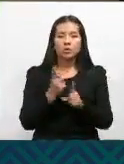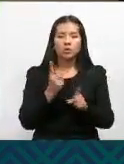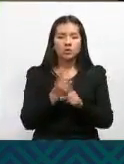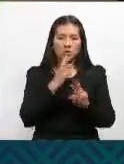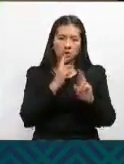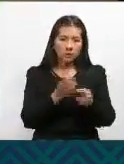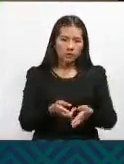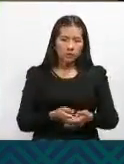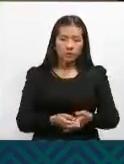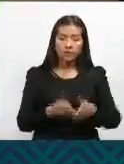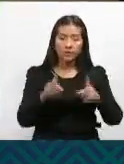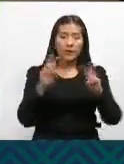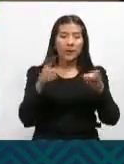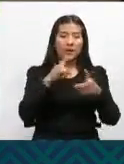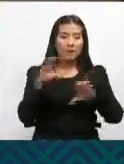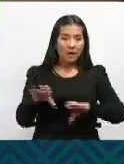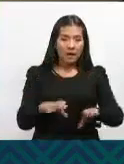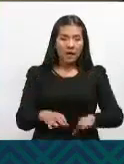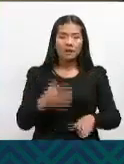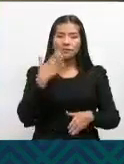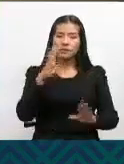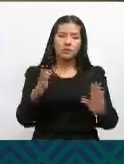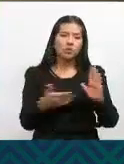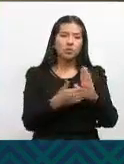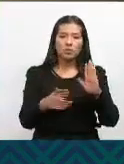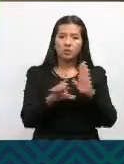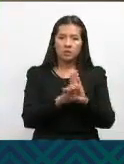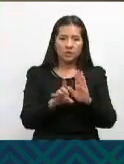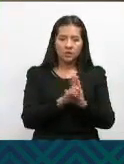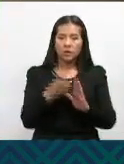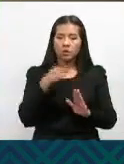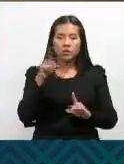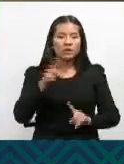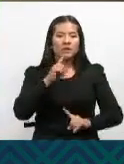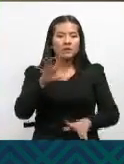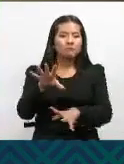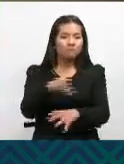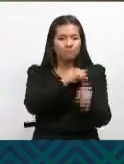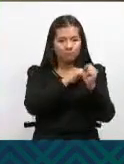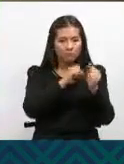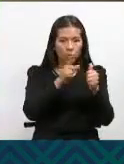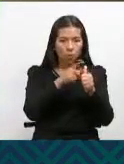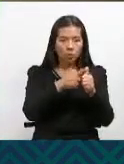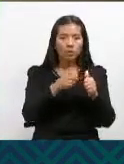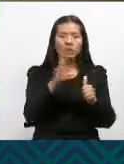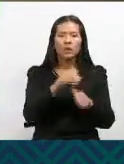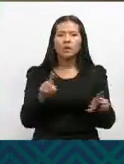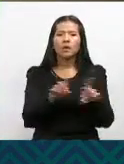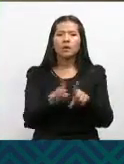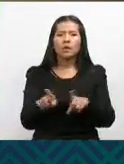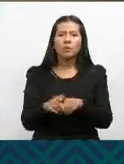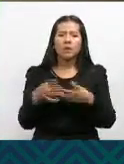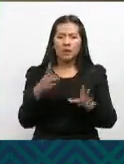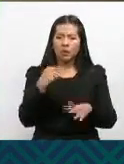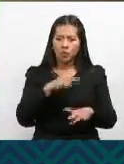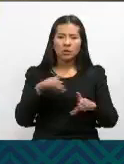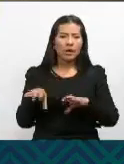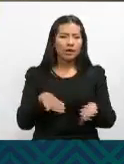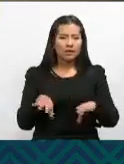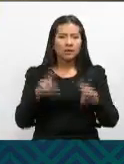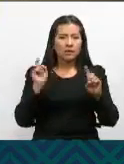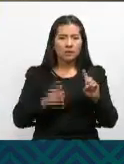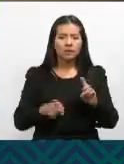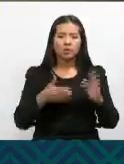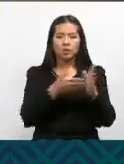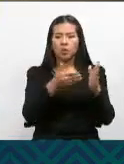corresponde no solamente la incautación sino también en la acción el accionar en contra de las